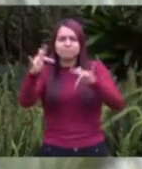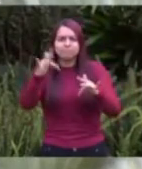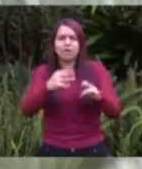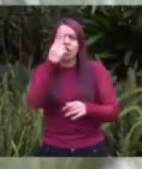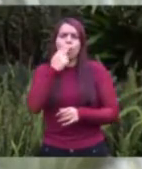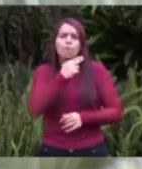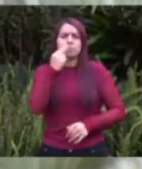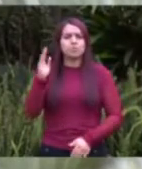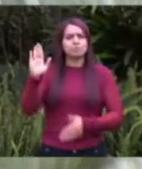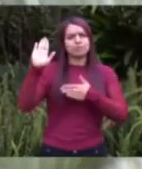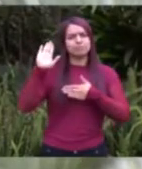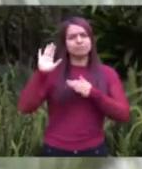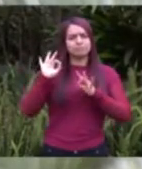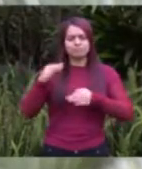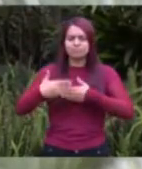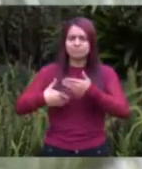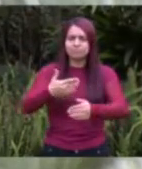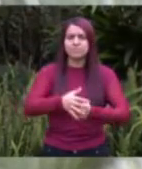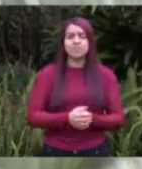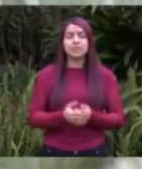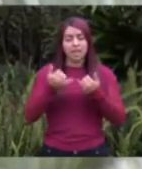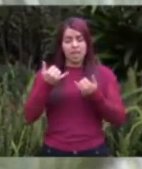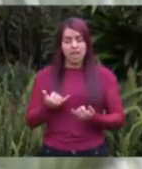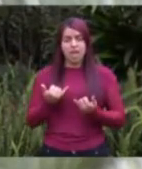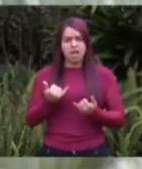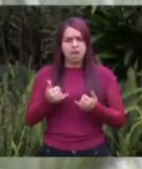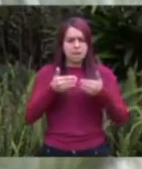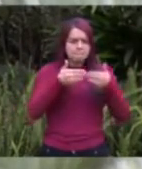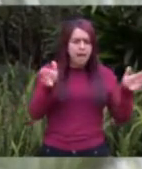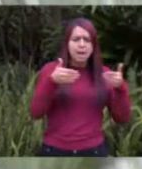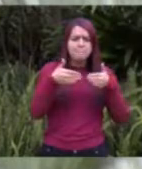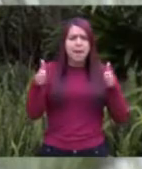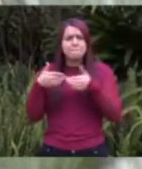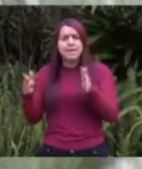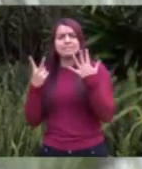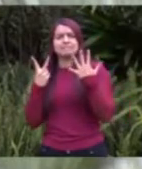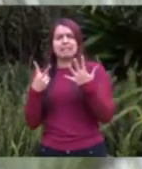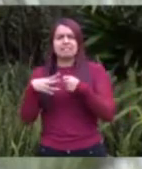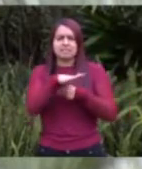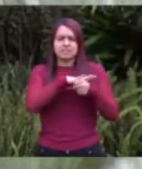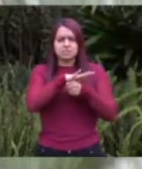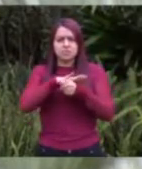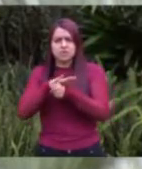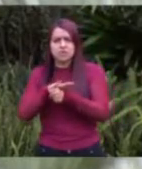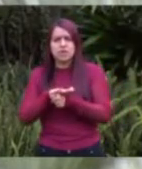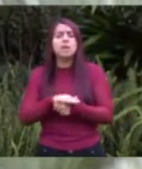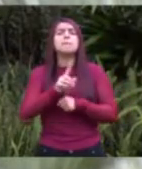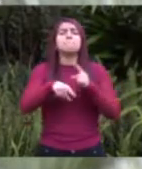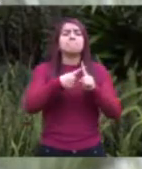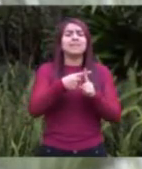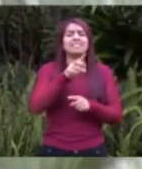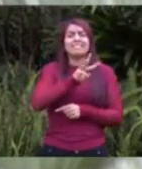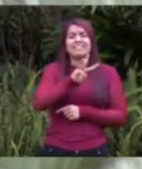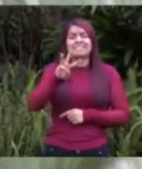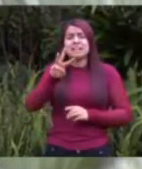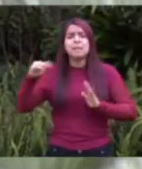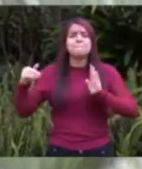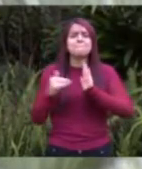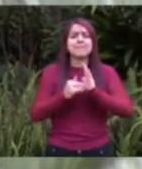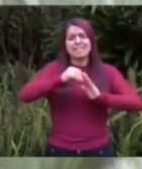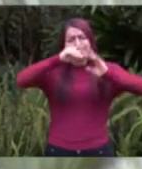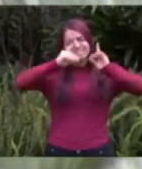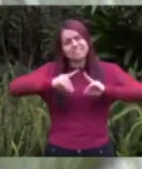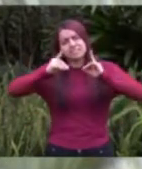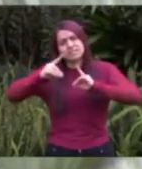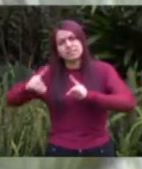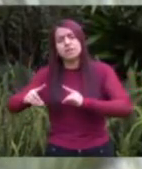3 años desde su funcionamiento, la JEP ha abierto 7 macrocasos, ha expedido más de 33.000 decisiones y está